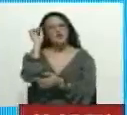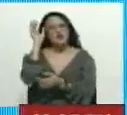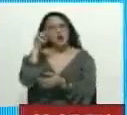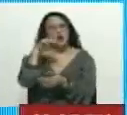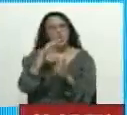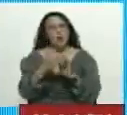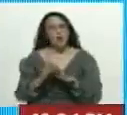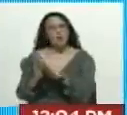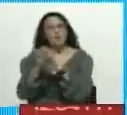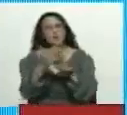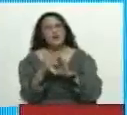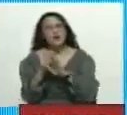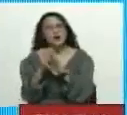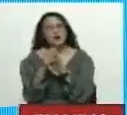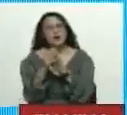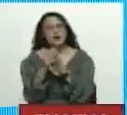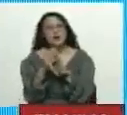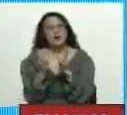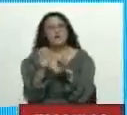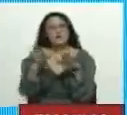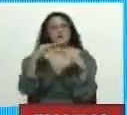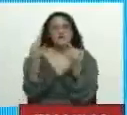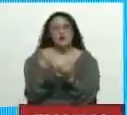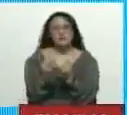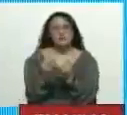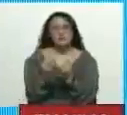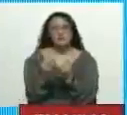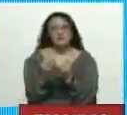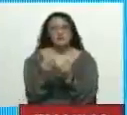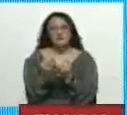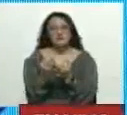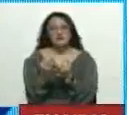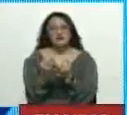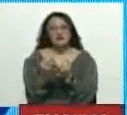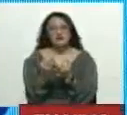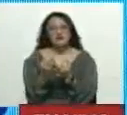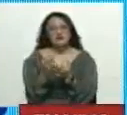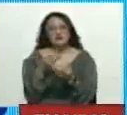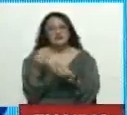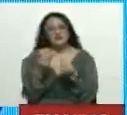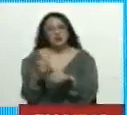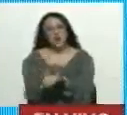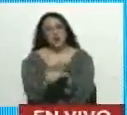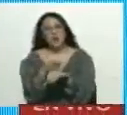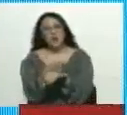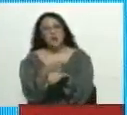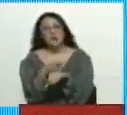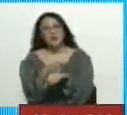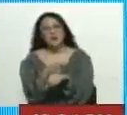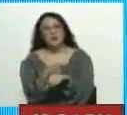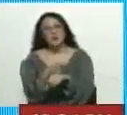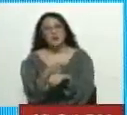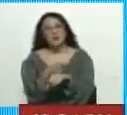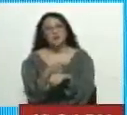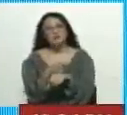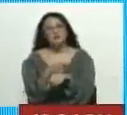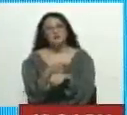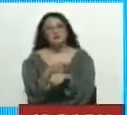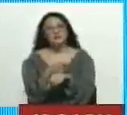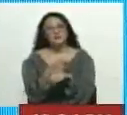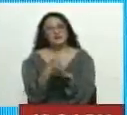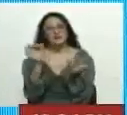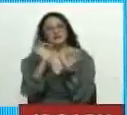de familias en un territorio determinado que se constituyen en gobierno he allí La magia de